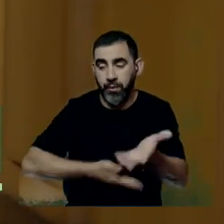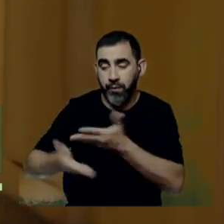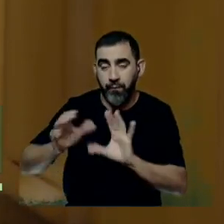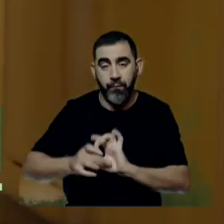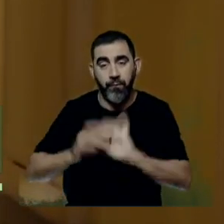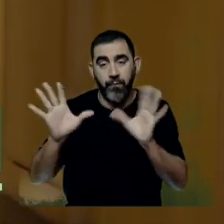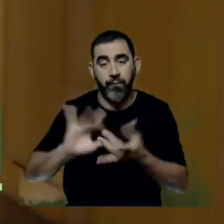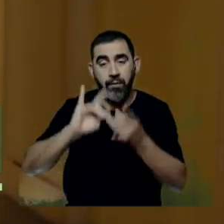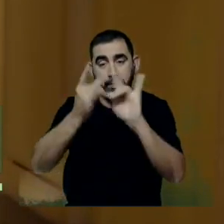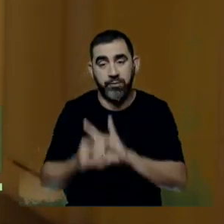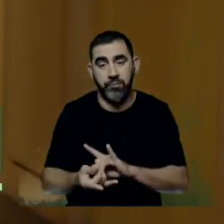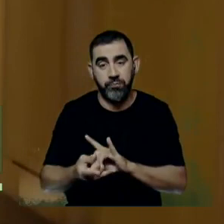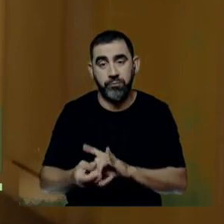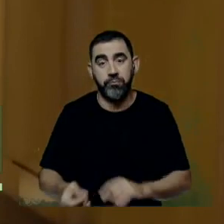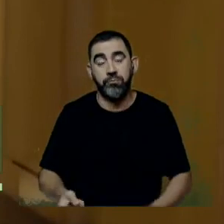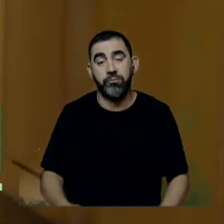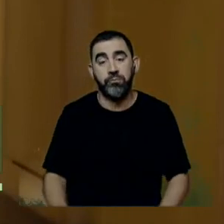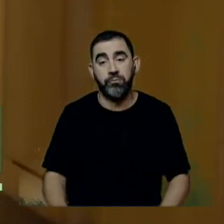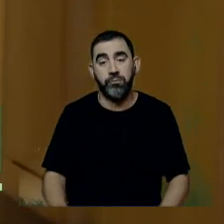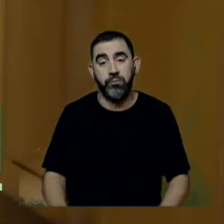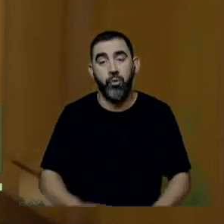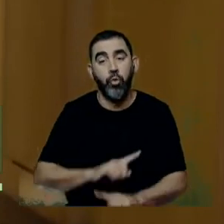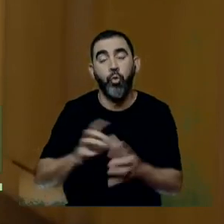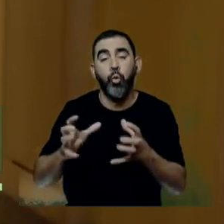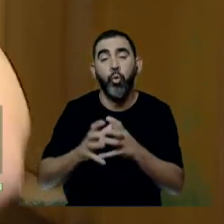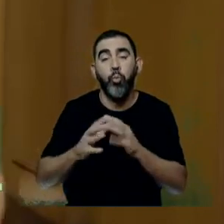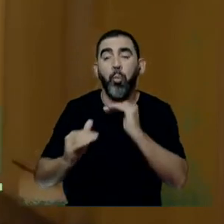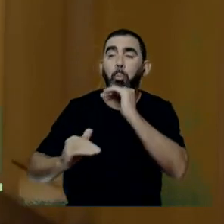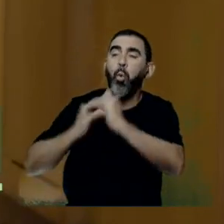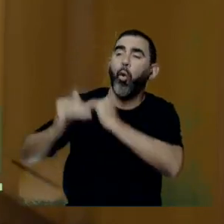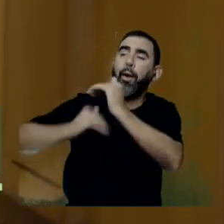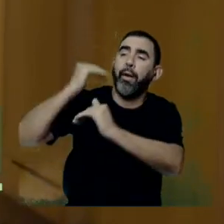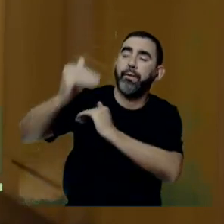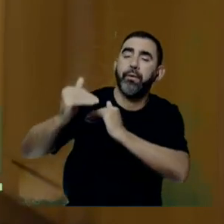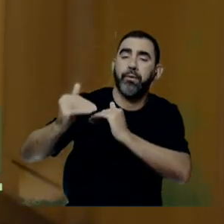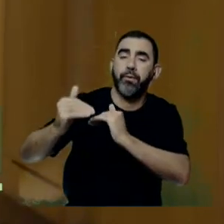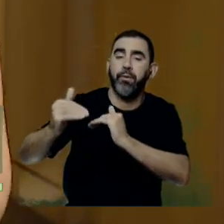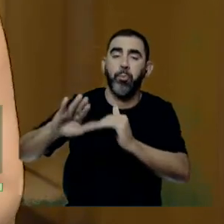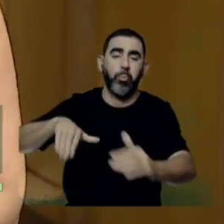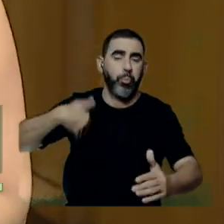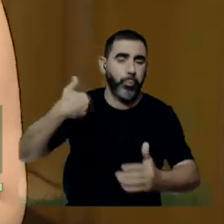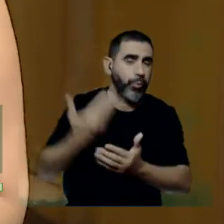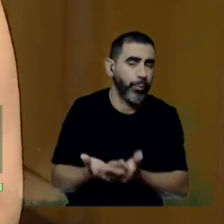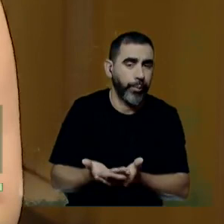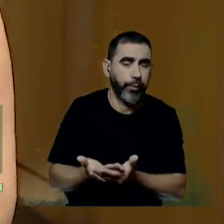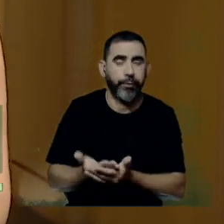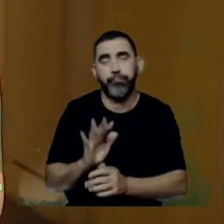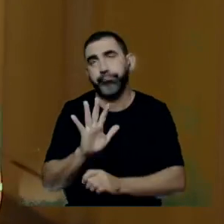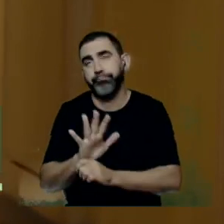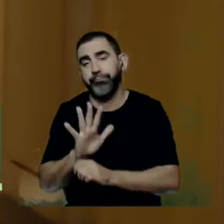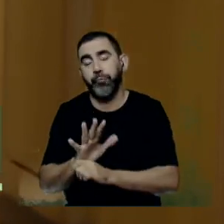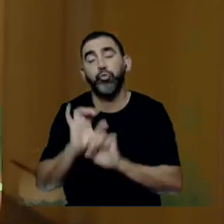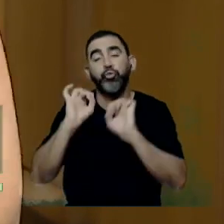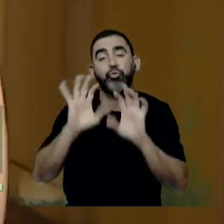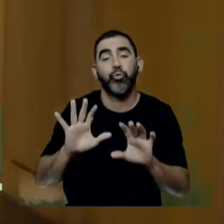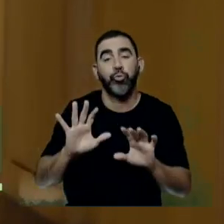de los parlamentos, ¿no? Y es eso, no es que los sectores progresistas hacíamos un planteo